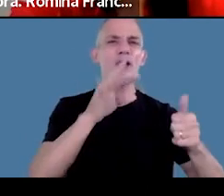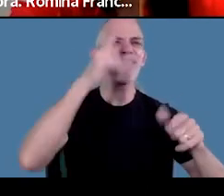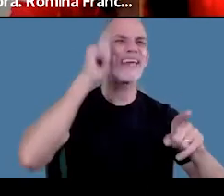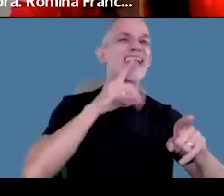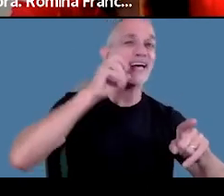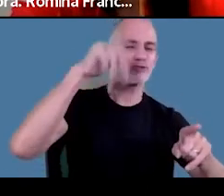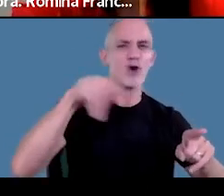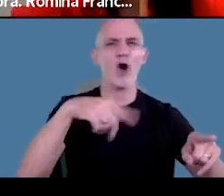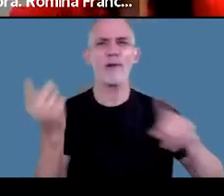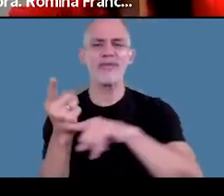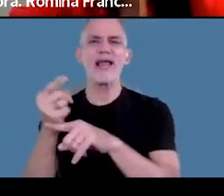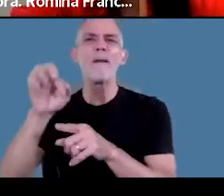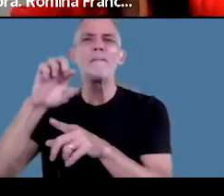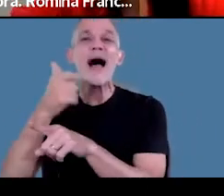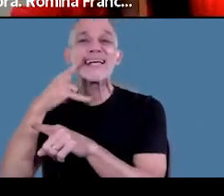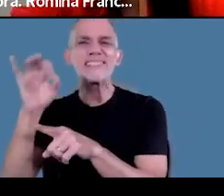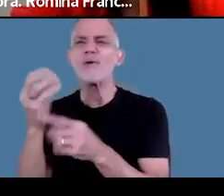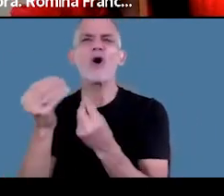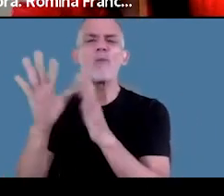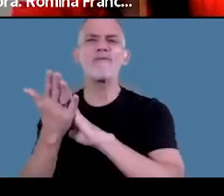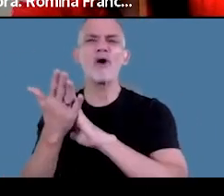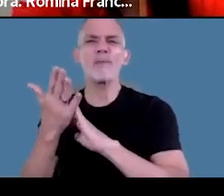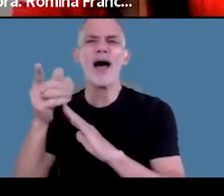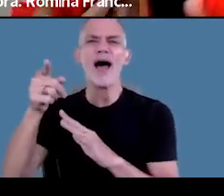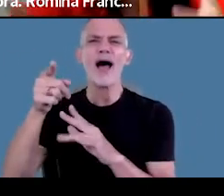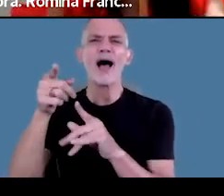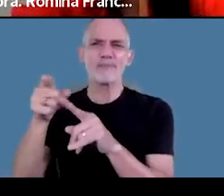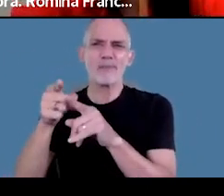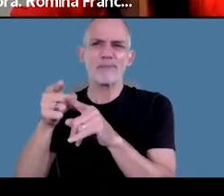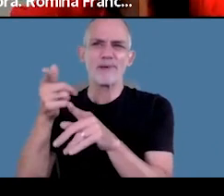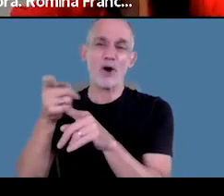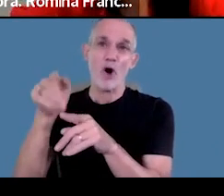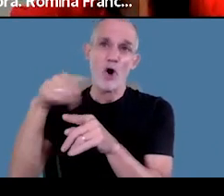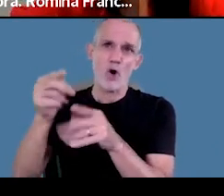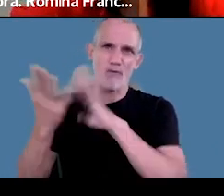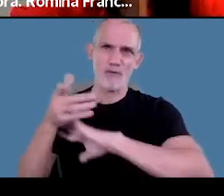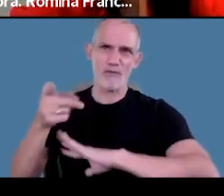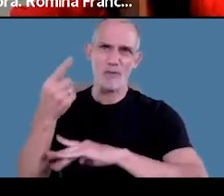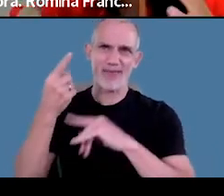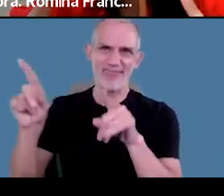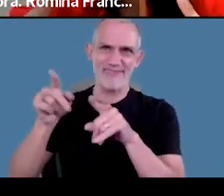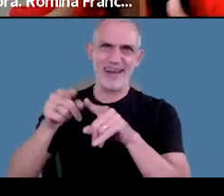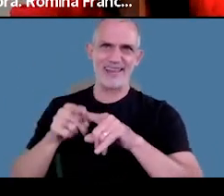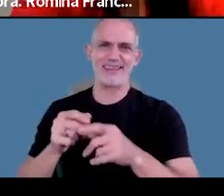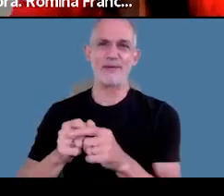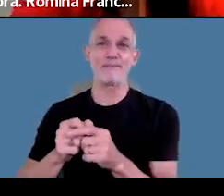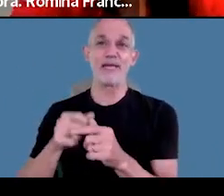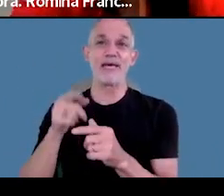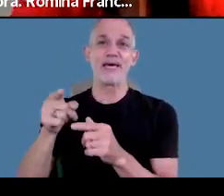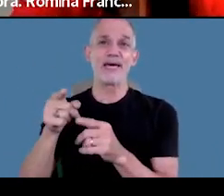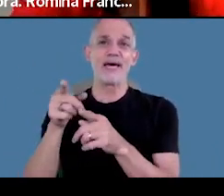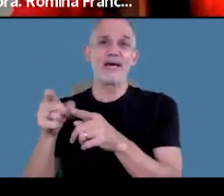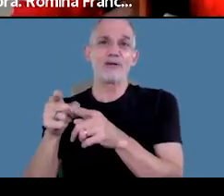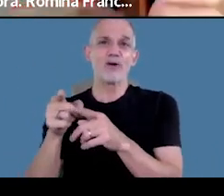por adición. Pero básicamente para poder, digamos, analizar el ajuste, teniendo a mano